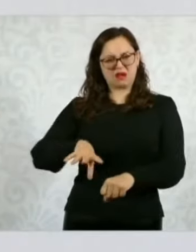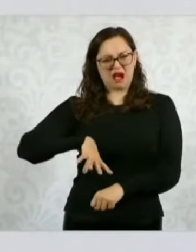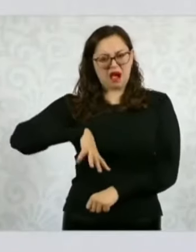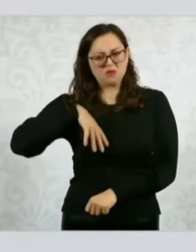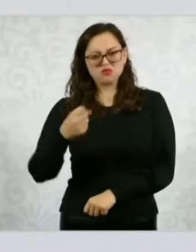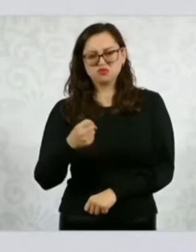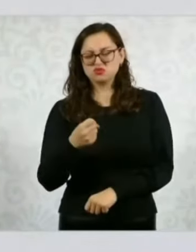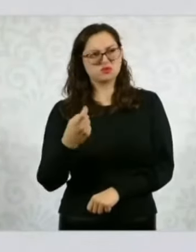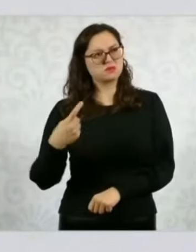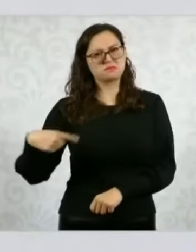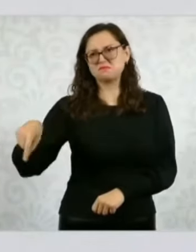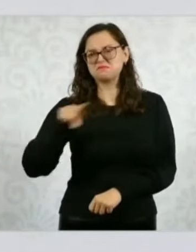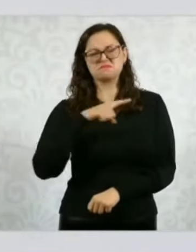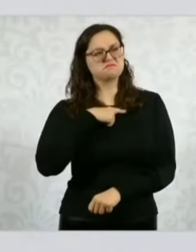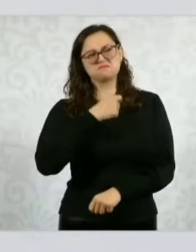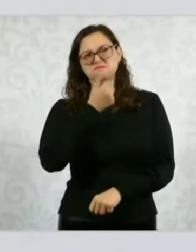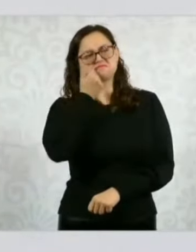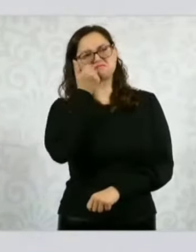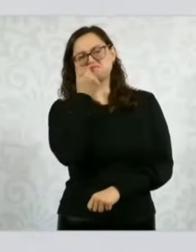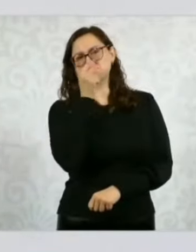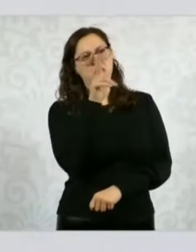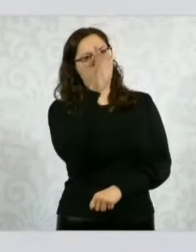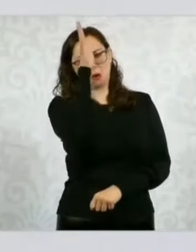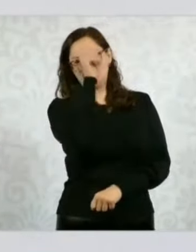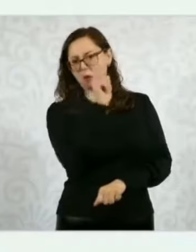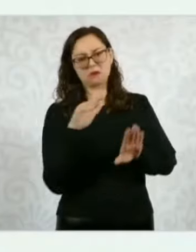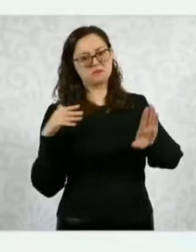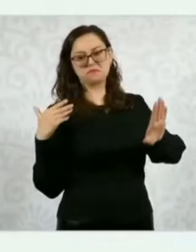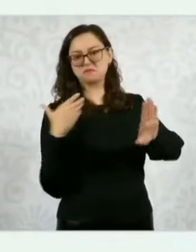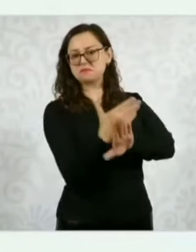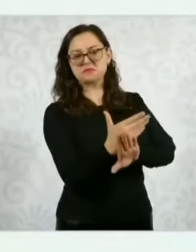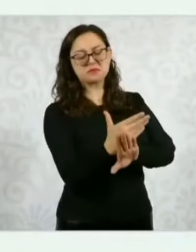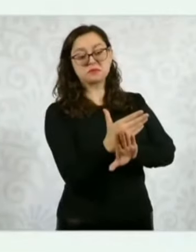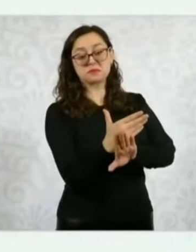años anteriores, movimientos ferrocarrileros,